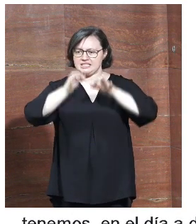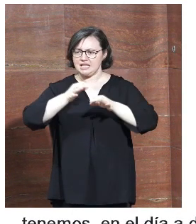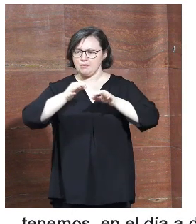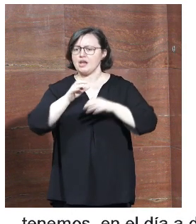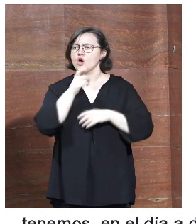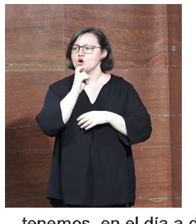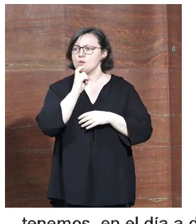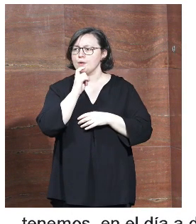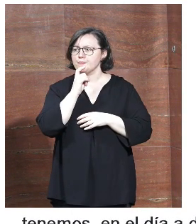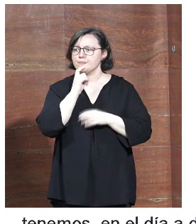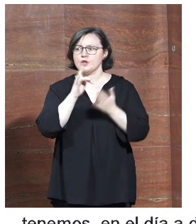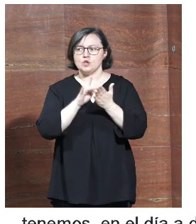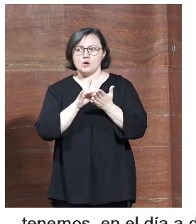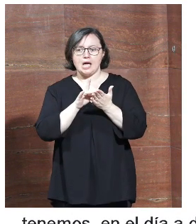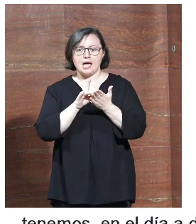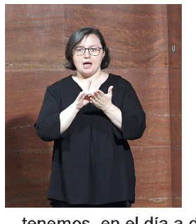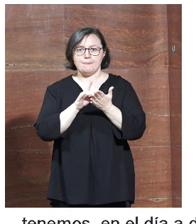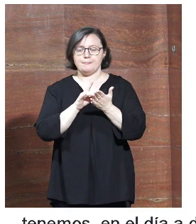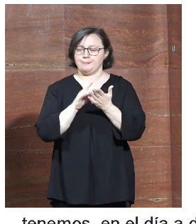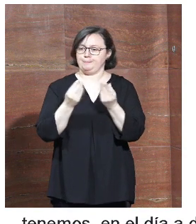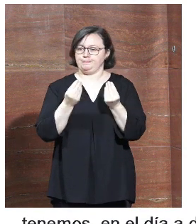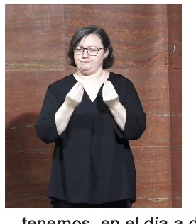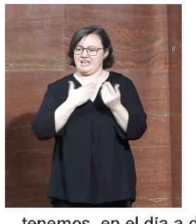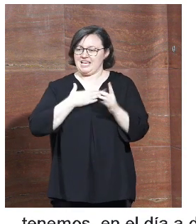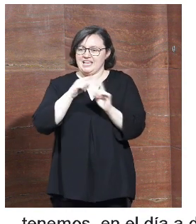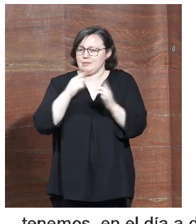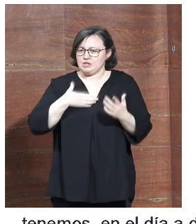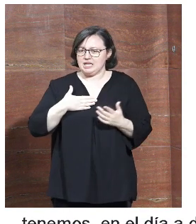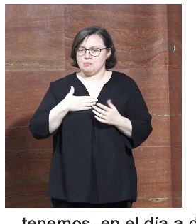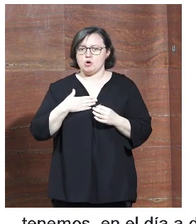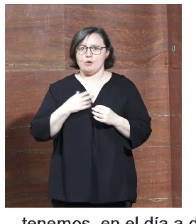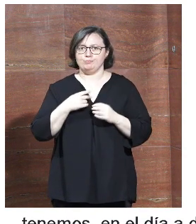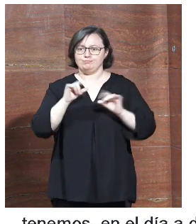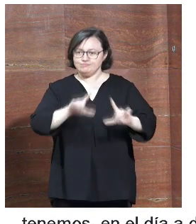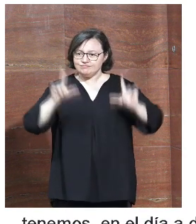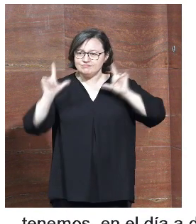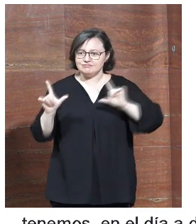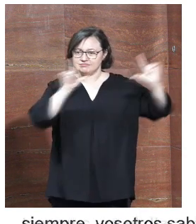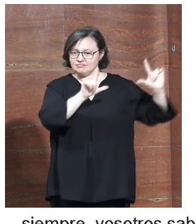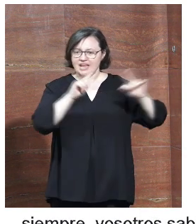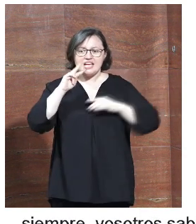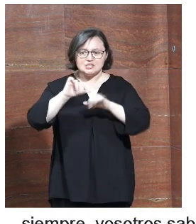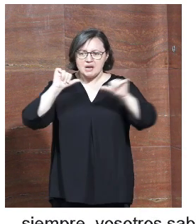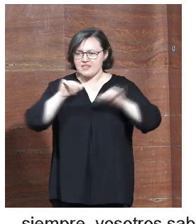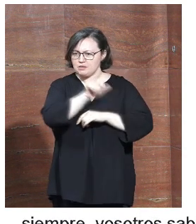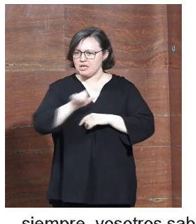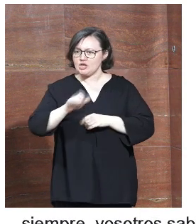queremos conocer y ser, de alguna manera, altavoces de las experiencias de las